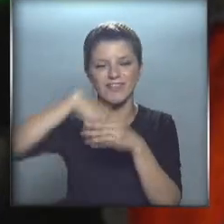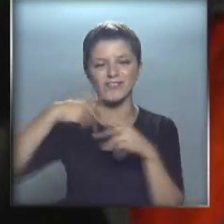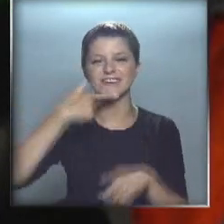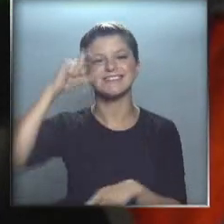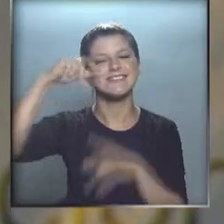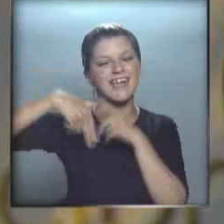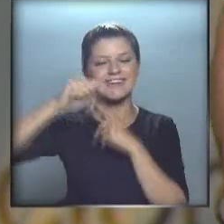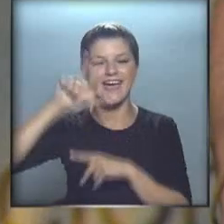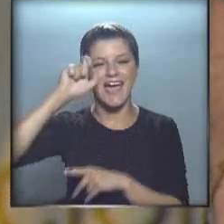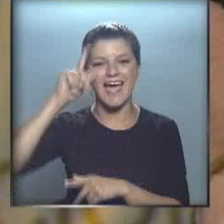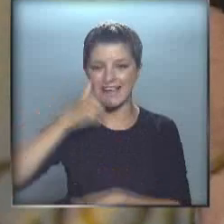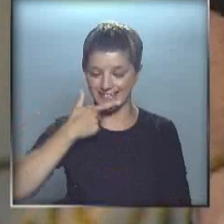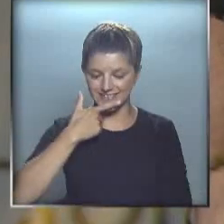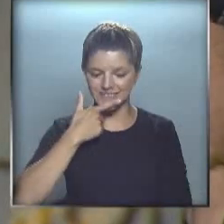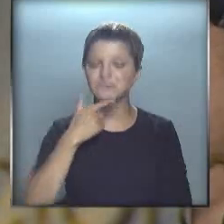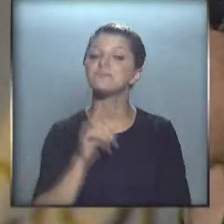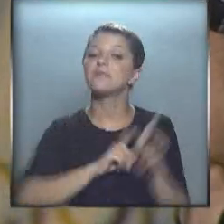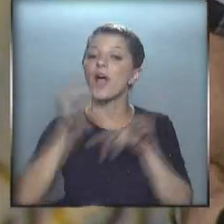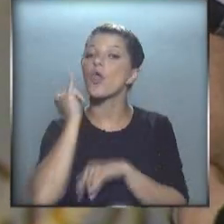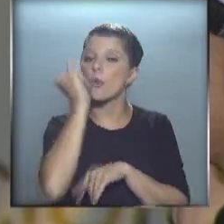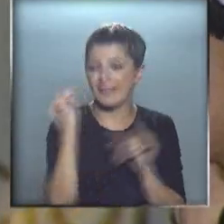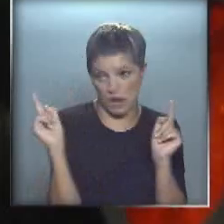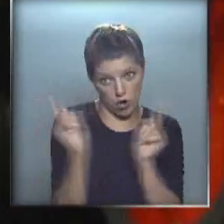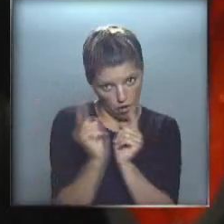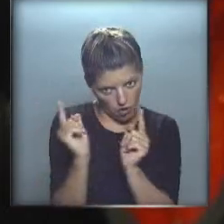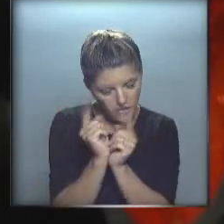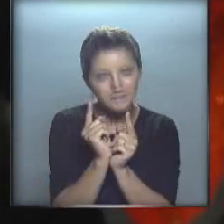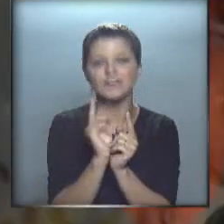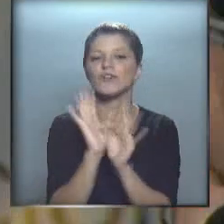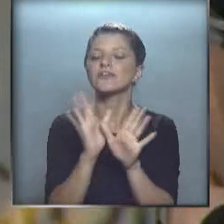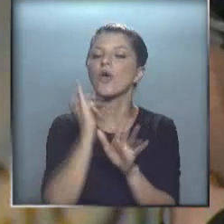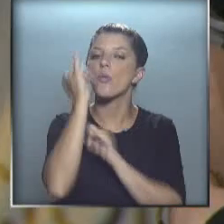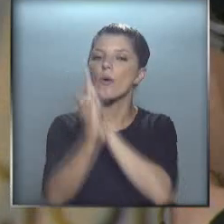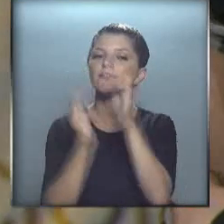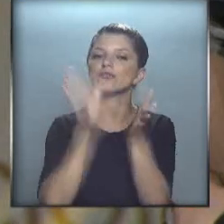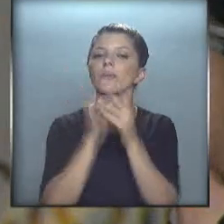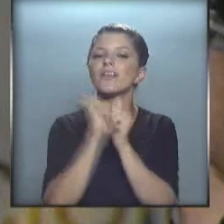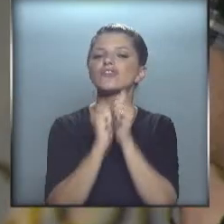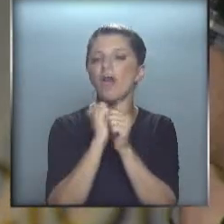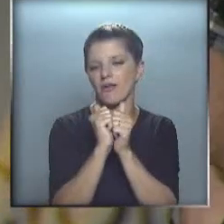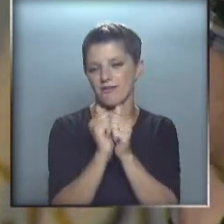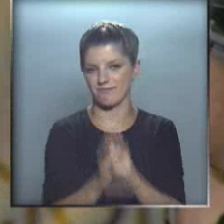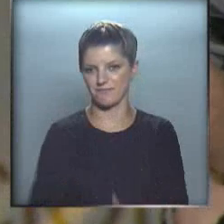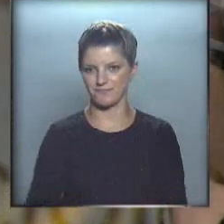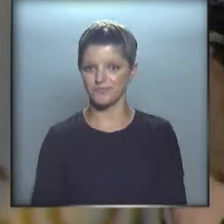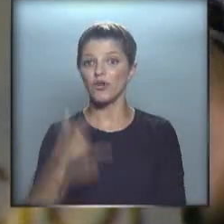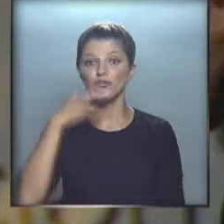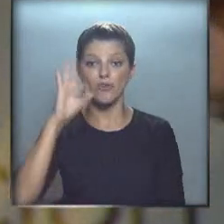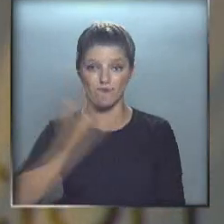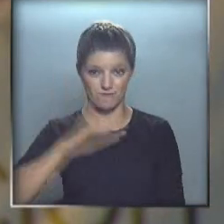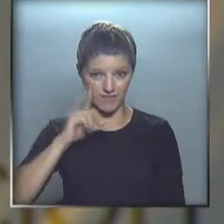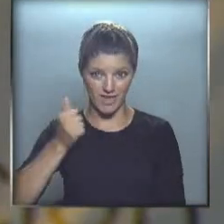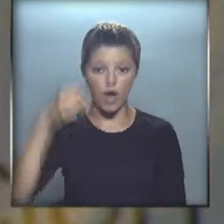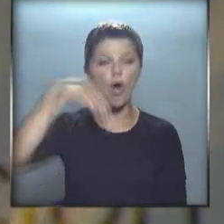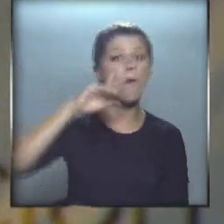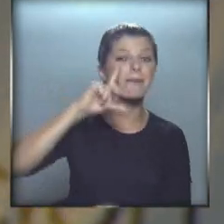¿Quién se anima a contarles a los chicos así brevísimamente, ¿no? ¿De qué se trata Señales? Sofía, ¿tenés mic ahí?